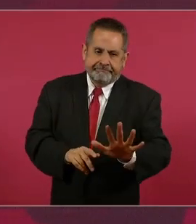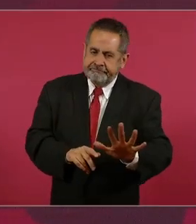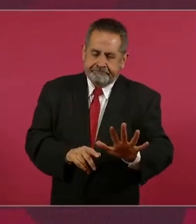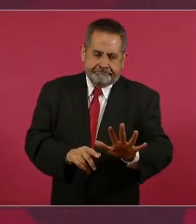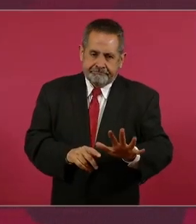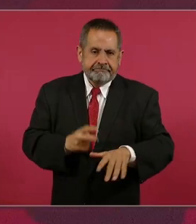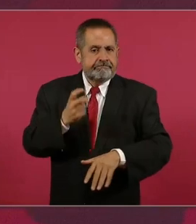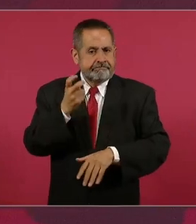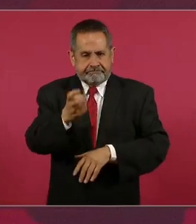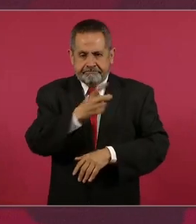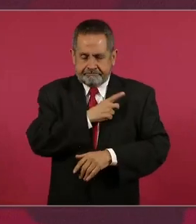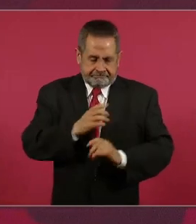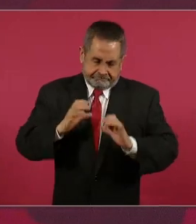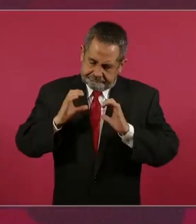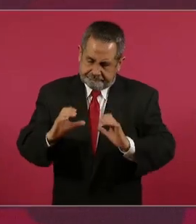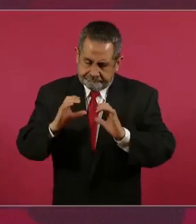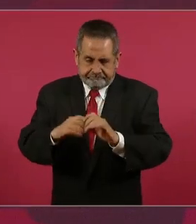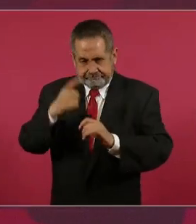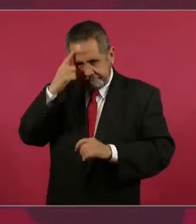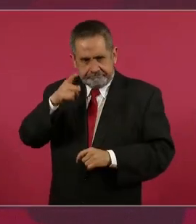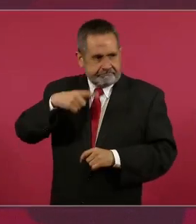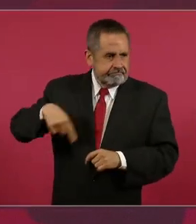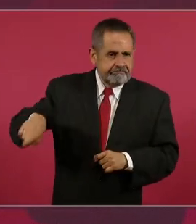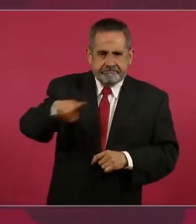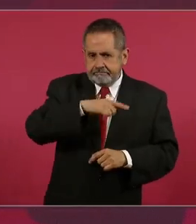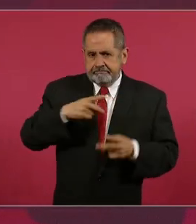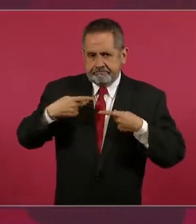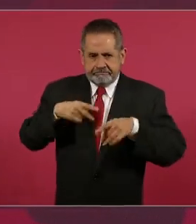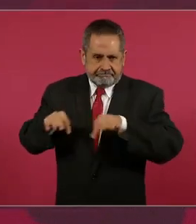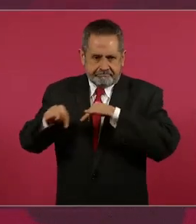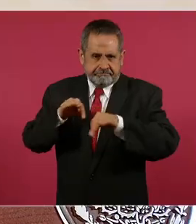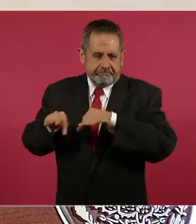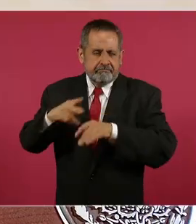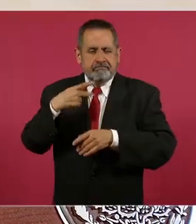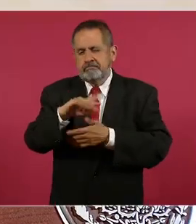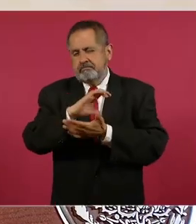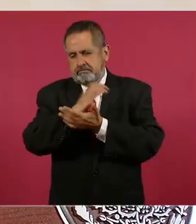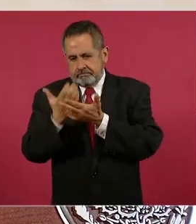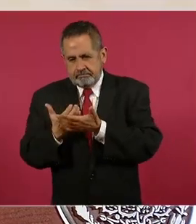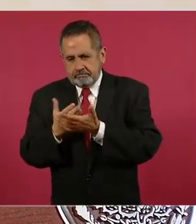tenemos nosotros que cuidarlo para que no suceda, porque